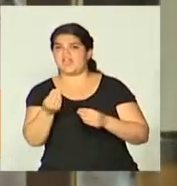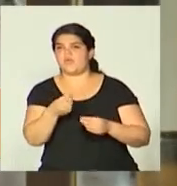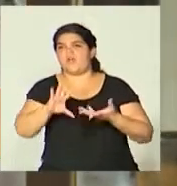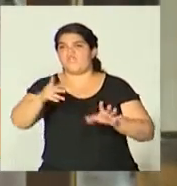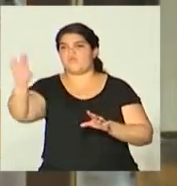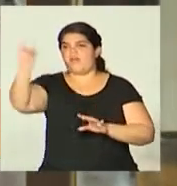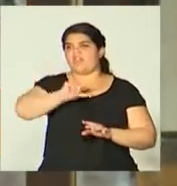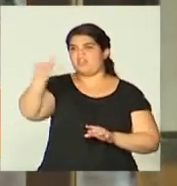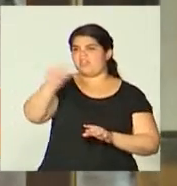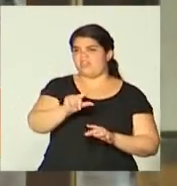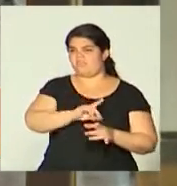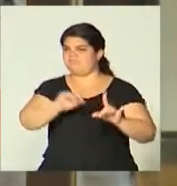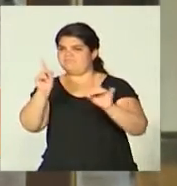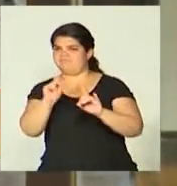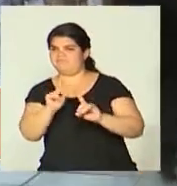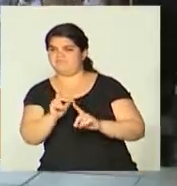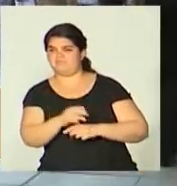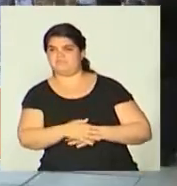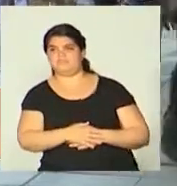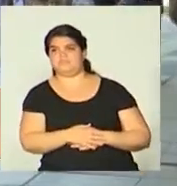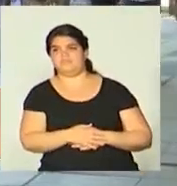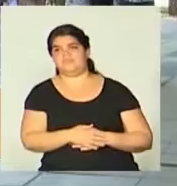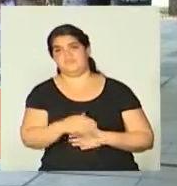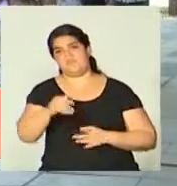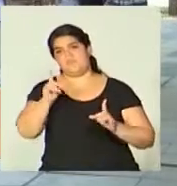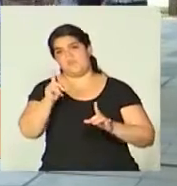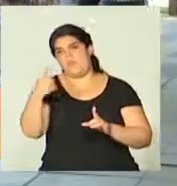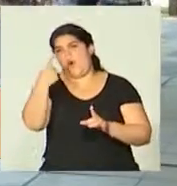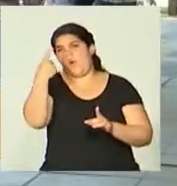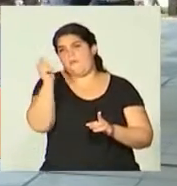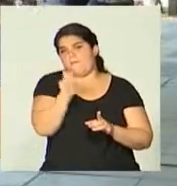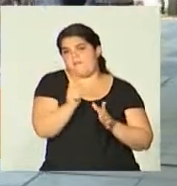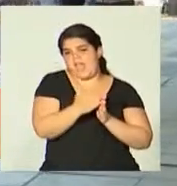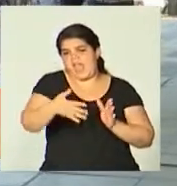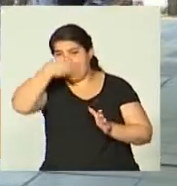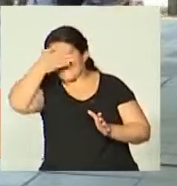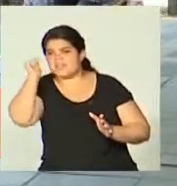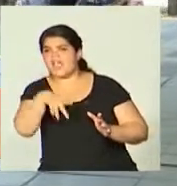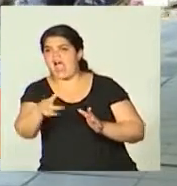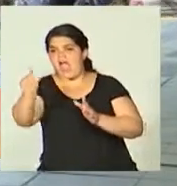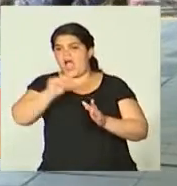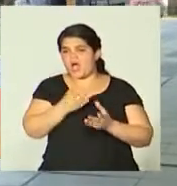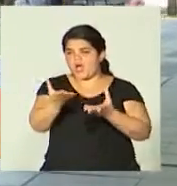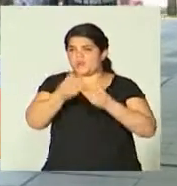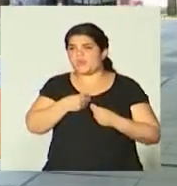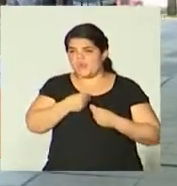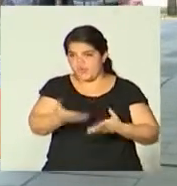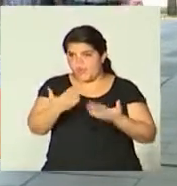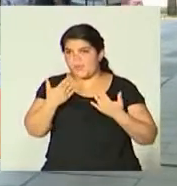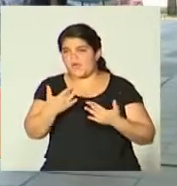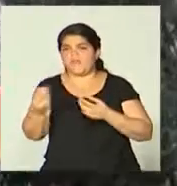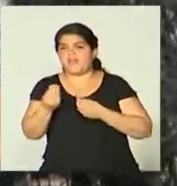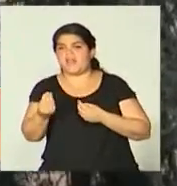financiamiento que te puede servir circunstancialmente en un mes particular, en alguna circunstancia, para poder anticipar el pago